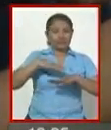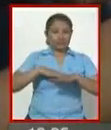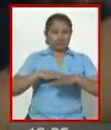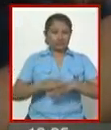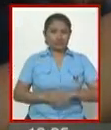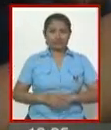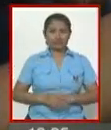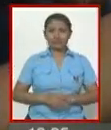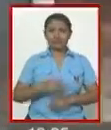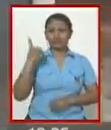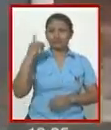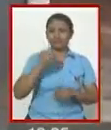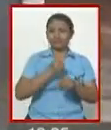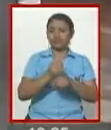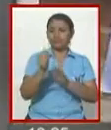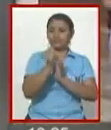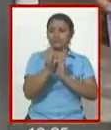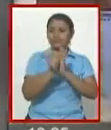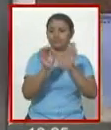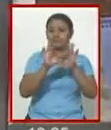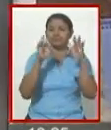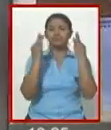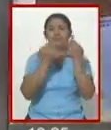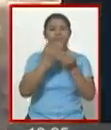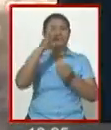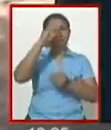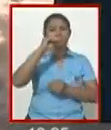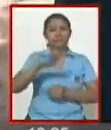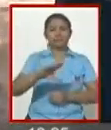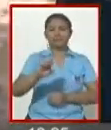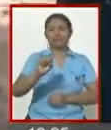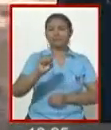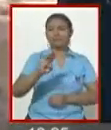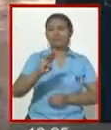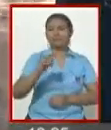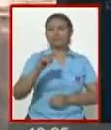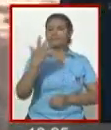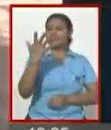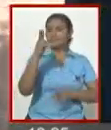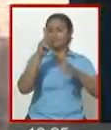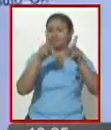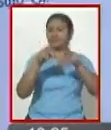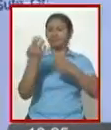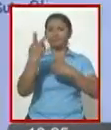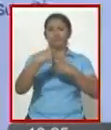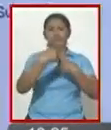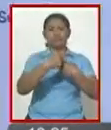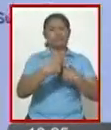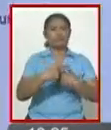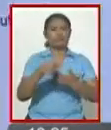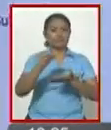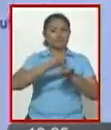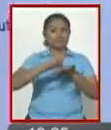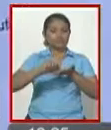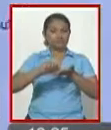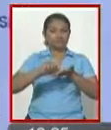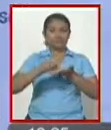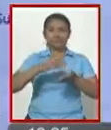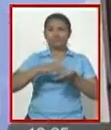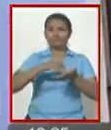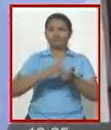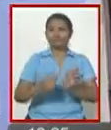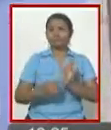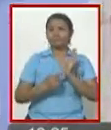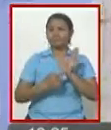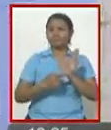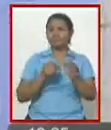la base para la imputación el abogado de la familia del niño sebastián asegura que son cinco personas quienes participaron en la operación aún falta